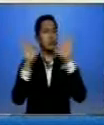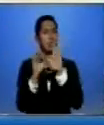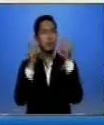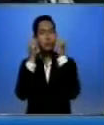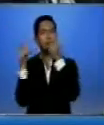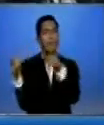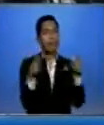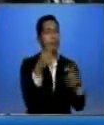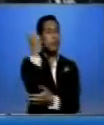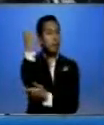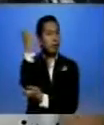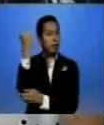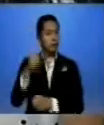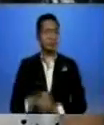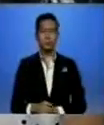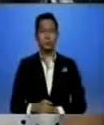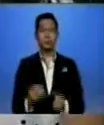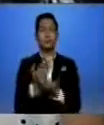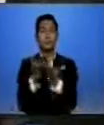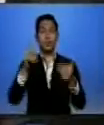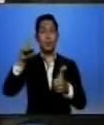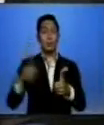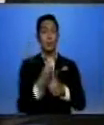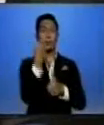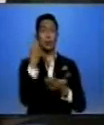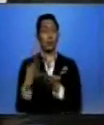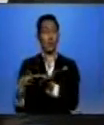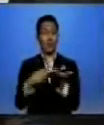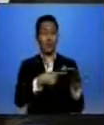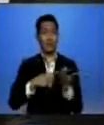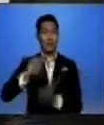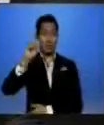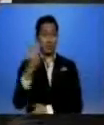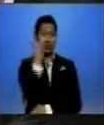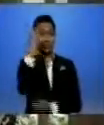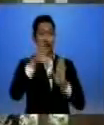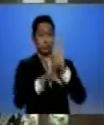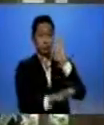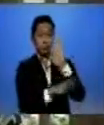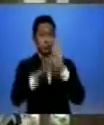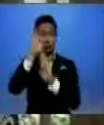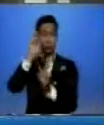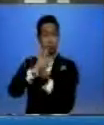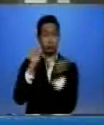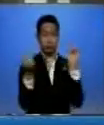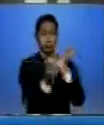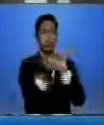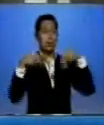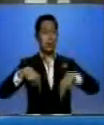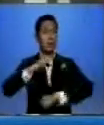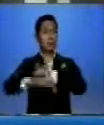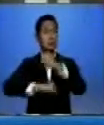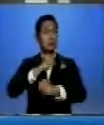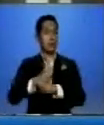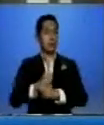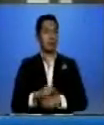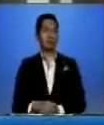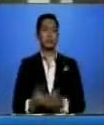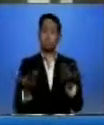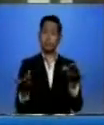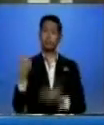de derechos. Se espera así que el primer debate del segundo paquete de enmiendas se realice este año. Debería ser el primer debate en este año y